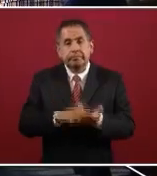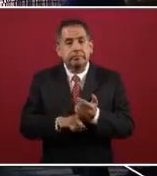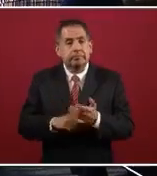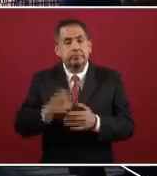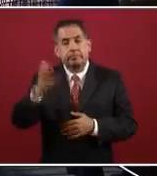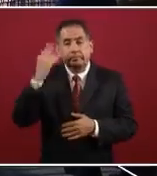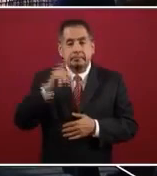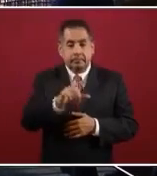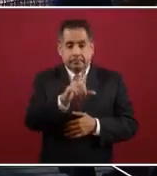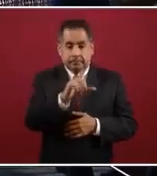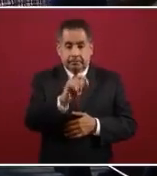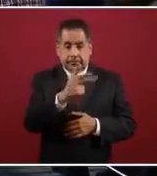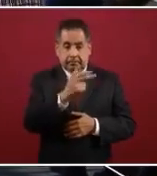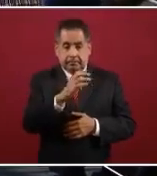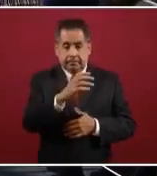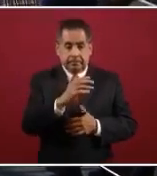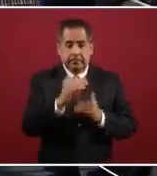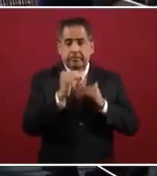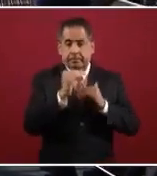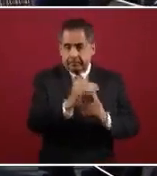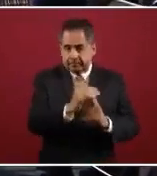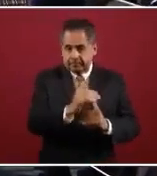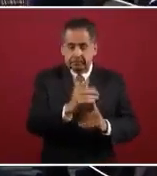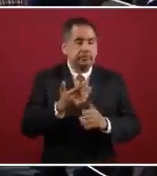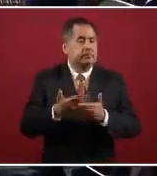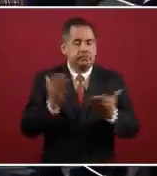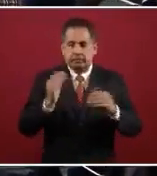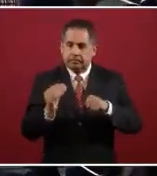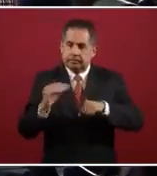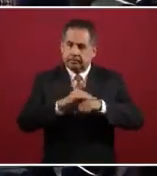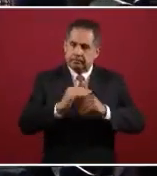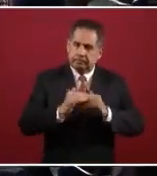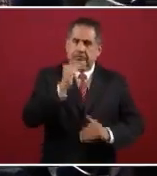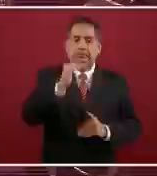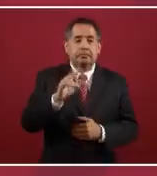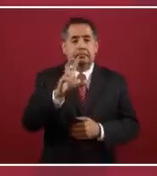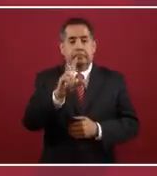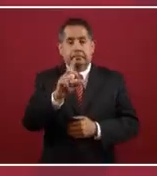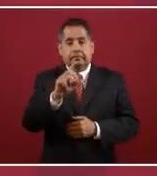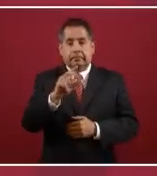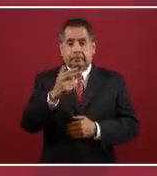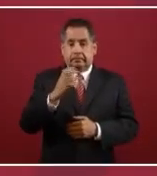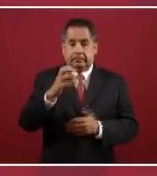20 hectáreas, ya decidimos aumentar a 30